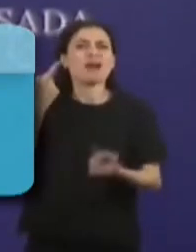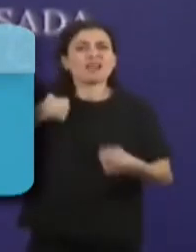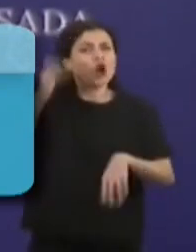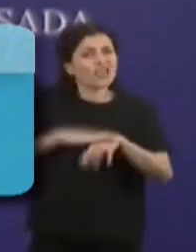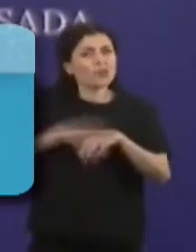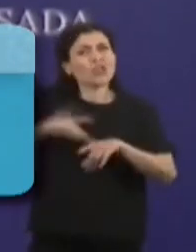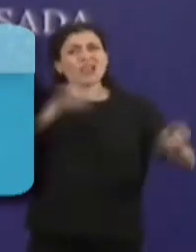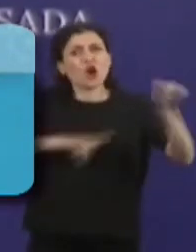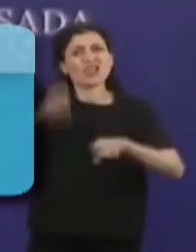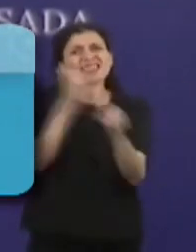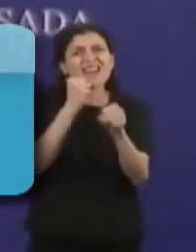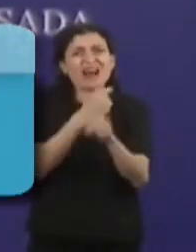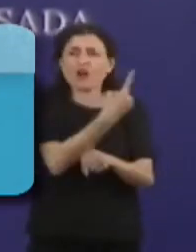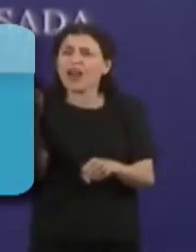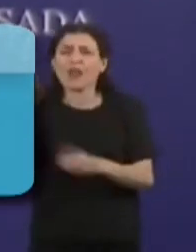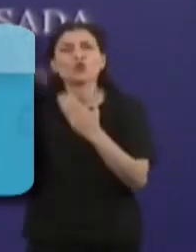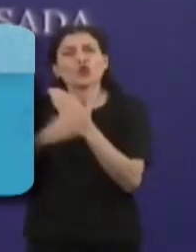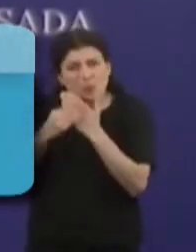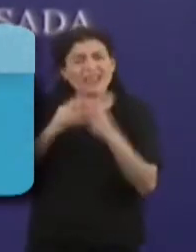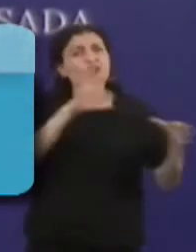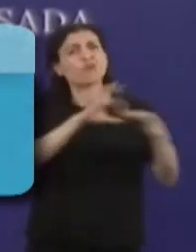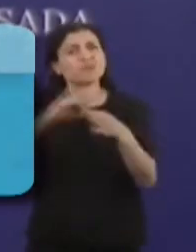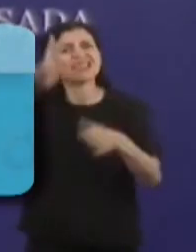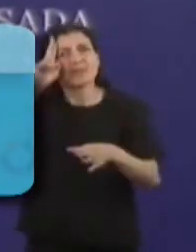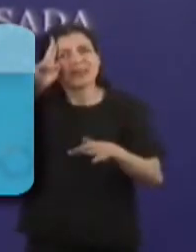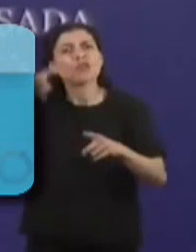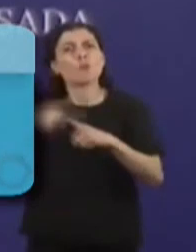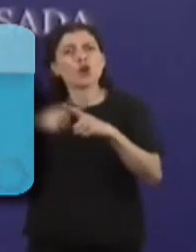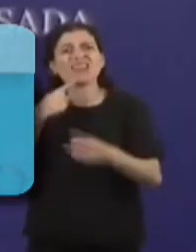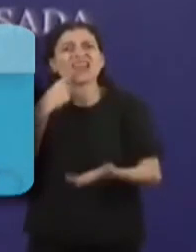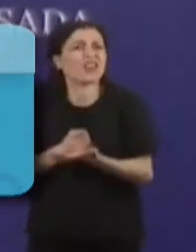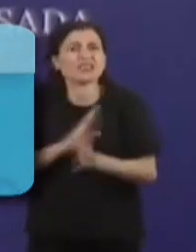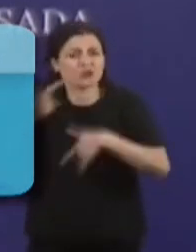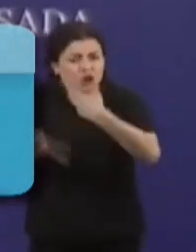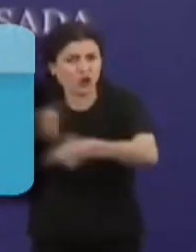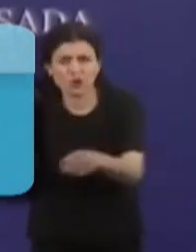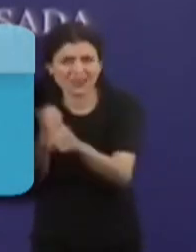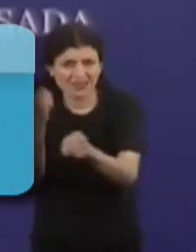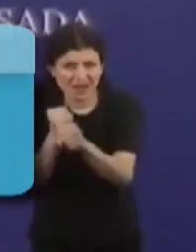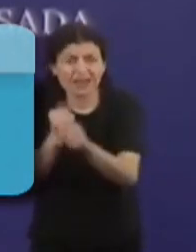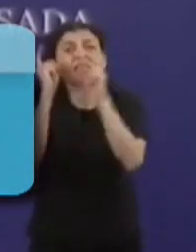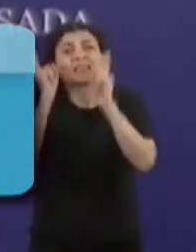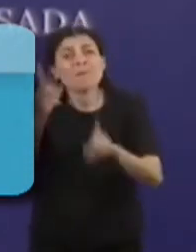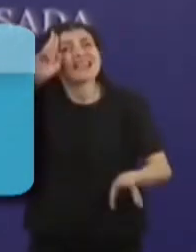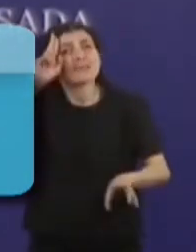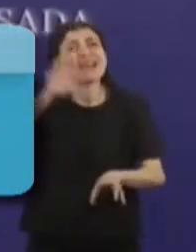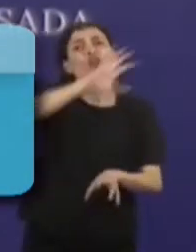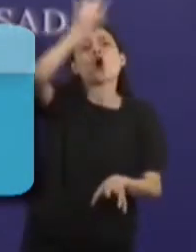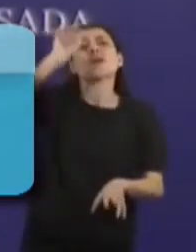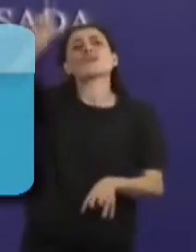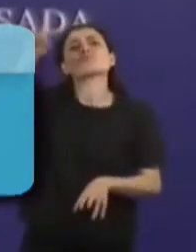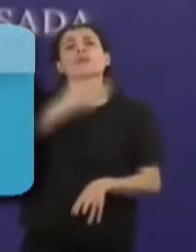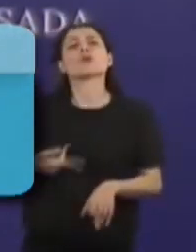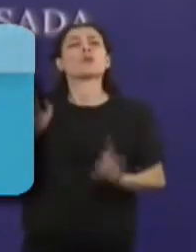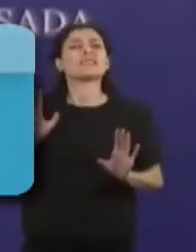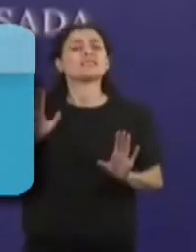ministros alineados a la política nacional y a los intereses políticos de otros sectores y de los gobiernos provinciales, ¿no? O sea, como decía